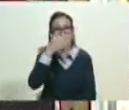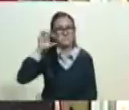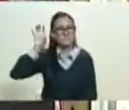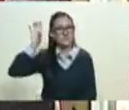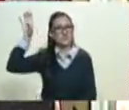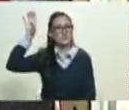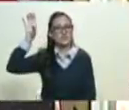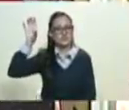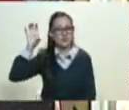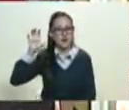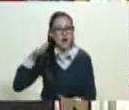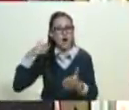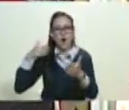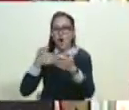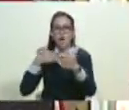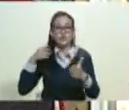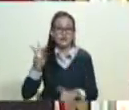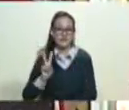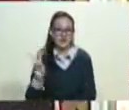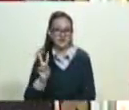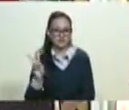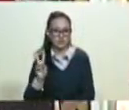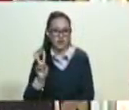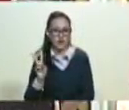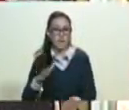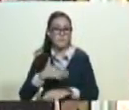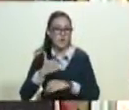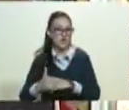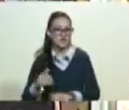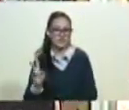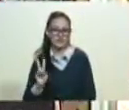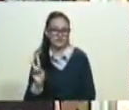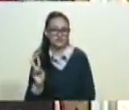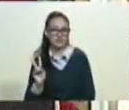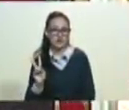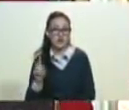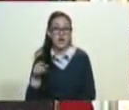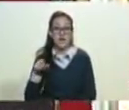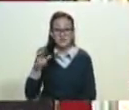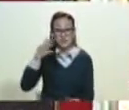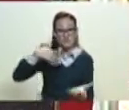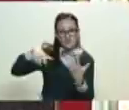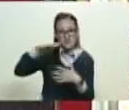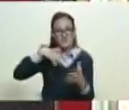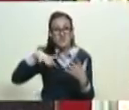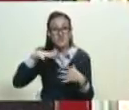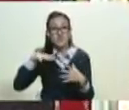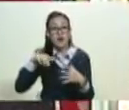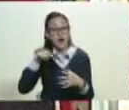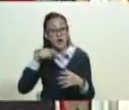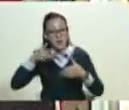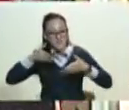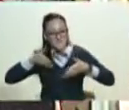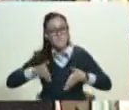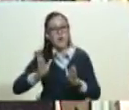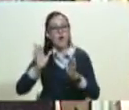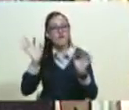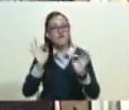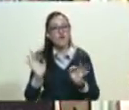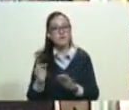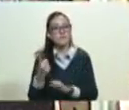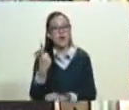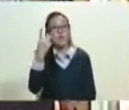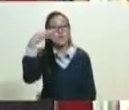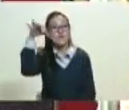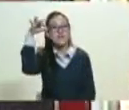contraria al proyecto nacional en Venezuela. Esa tempestad parió un modelo único en el